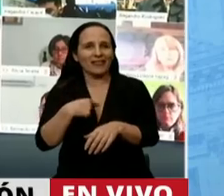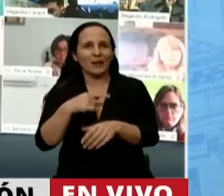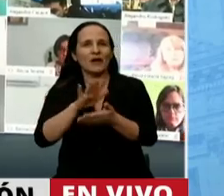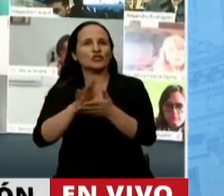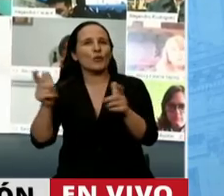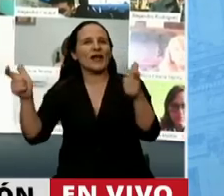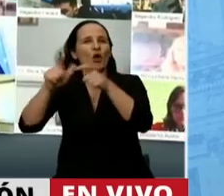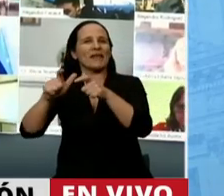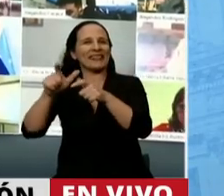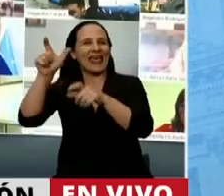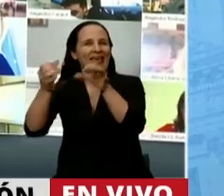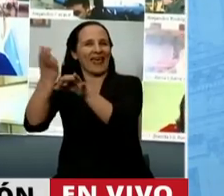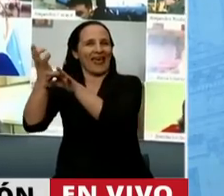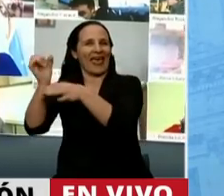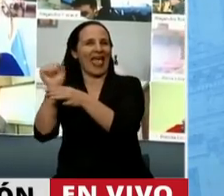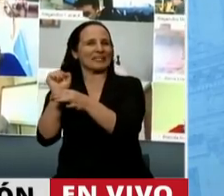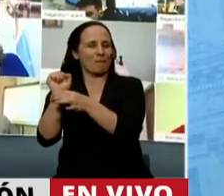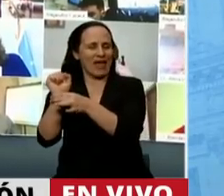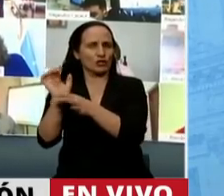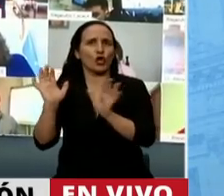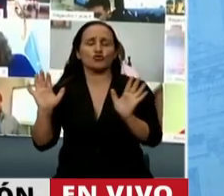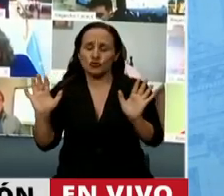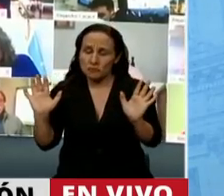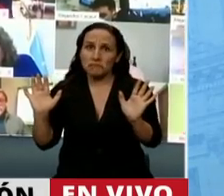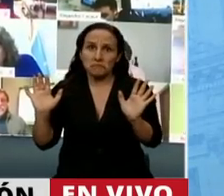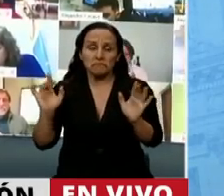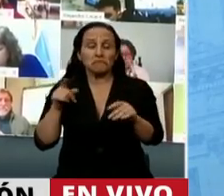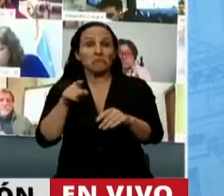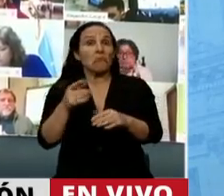comité de expertos que se planteaba, bueno,